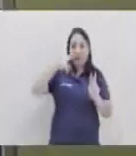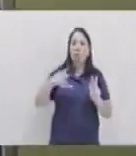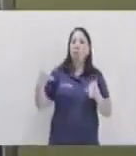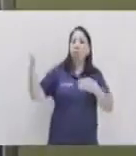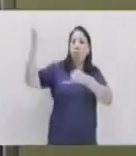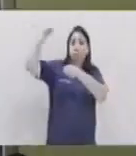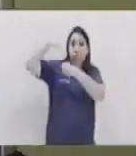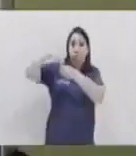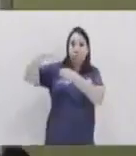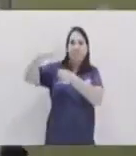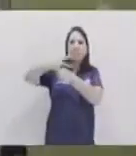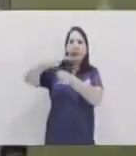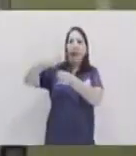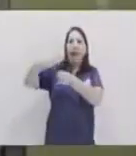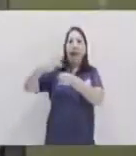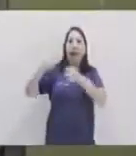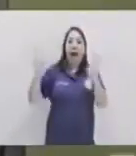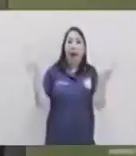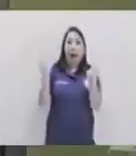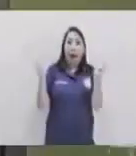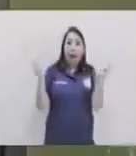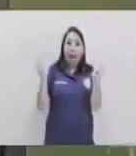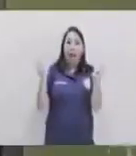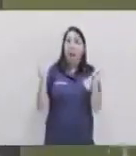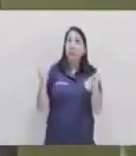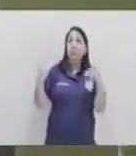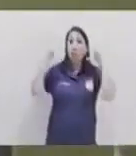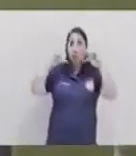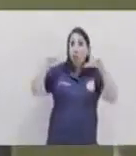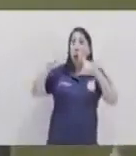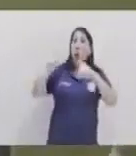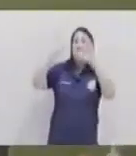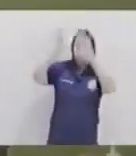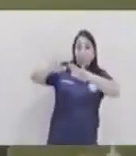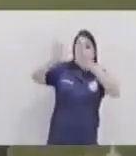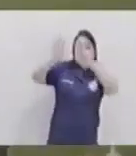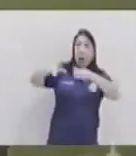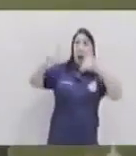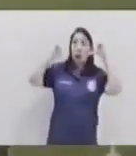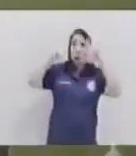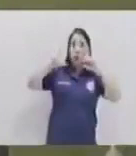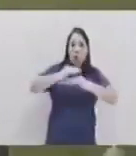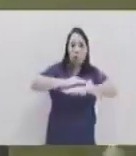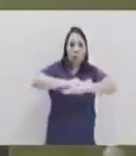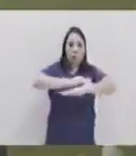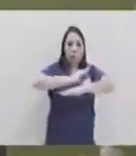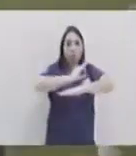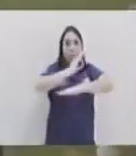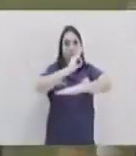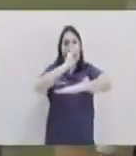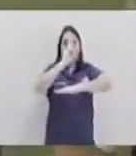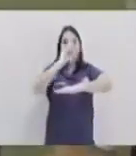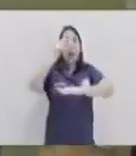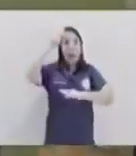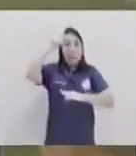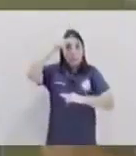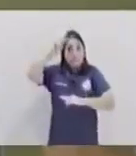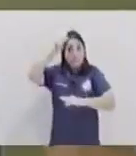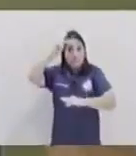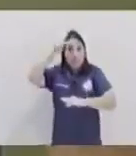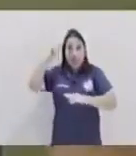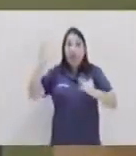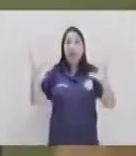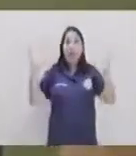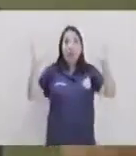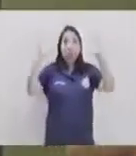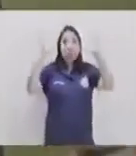el sol es invocado. Como un escudo que baja, así se va poniendo el sol. En México está cayendo la noche, la guerra